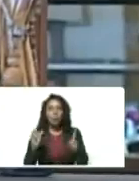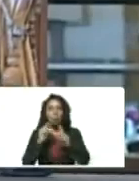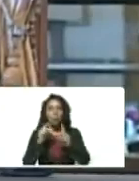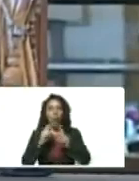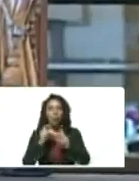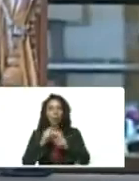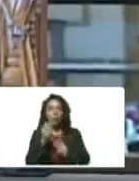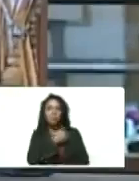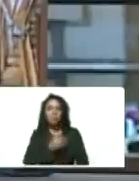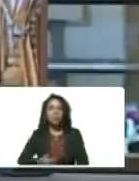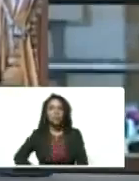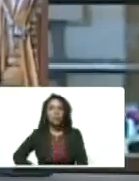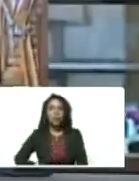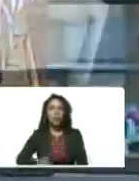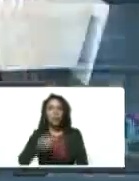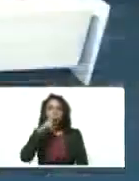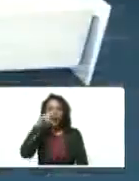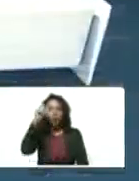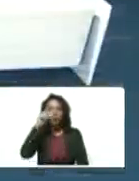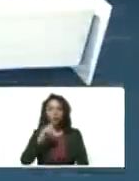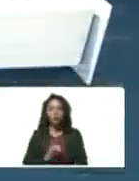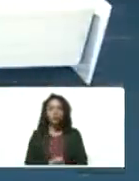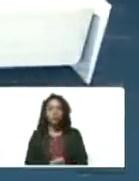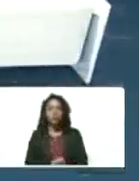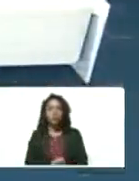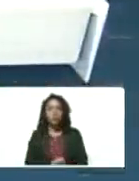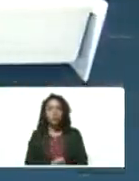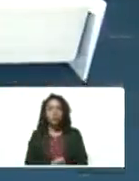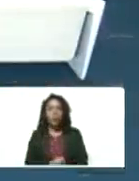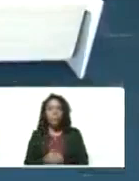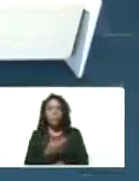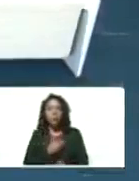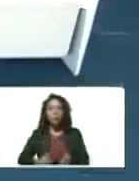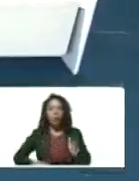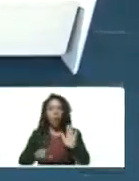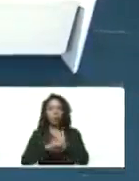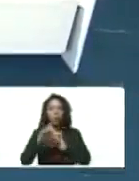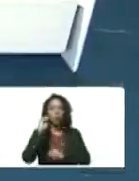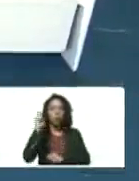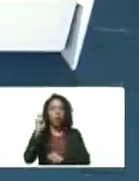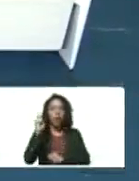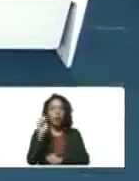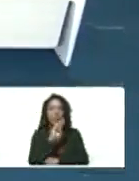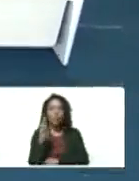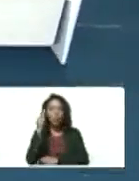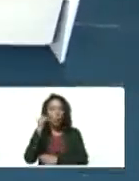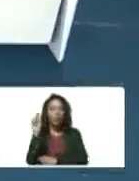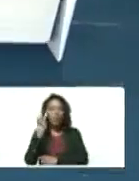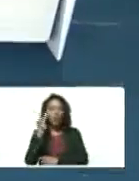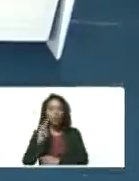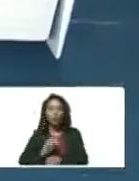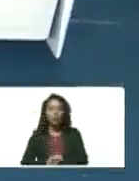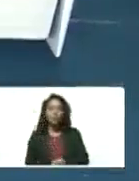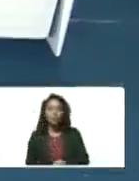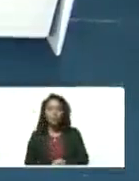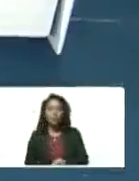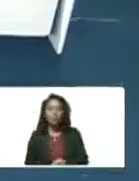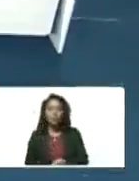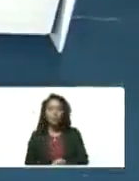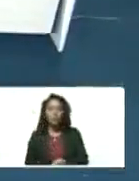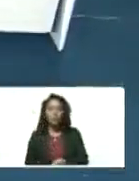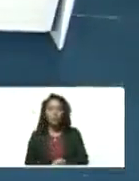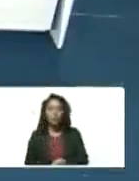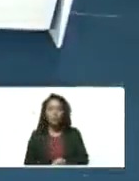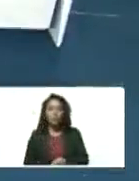ciudadanos matos residente constitucional de la república bolivariana de venezuela